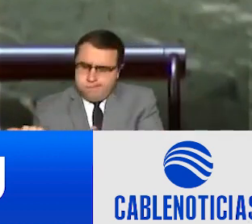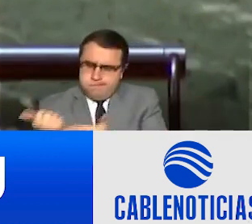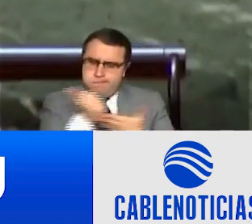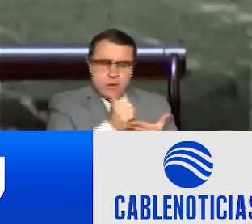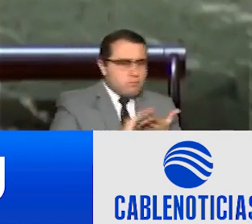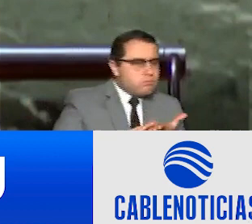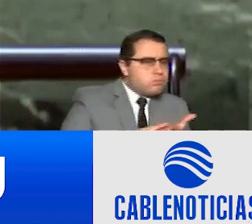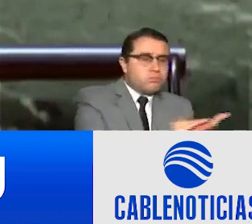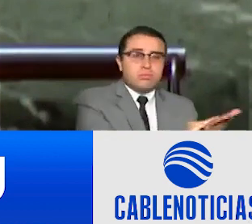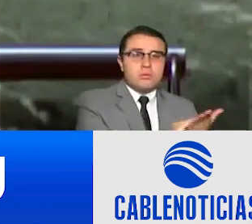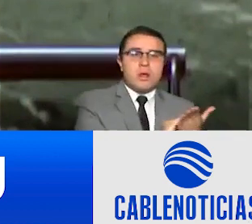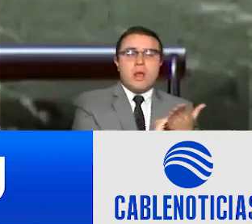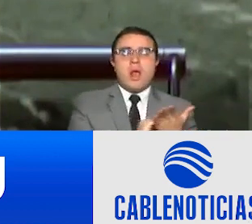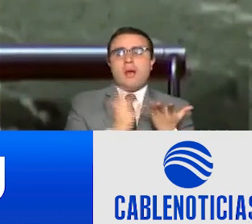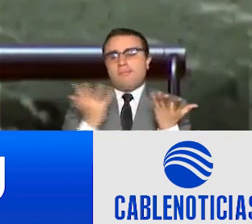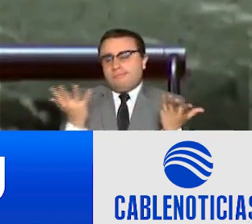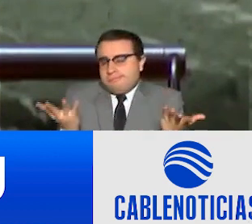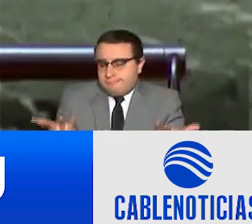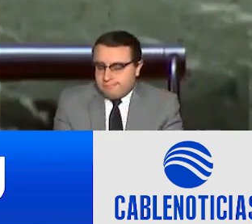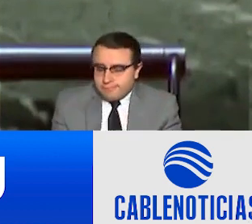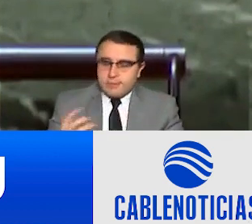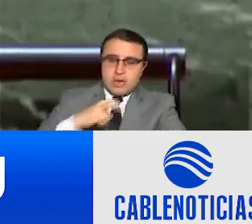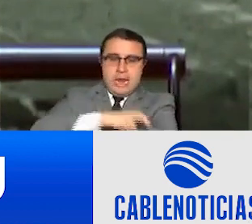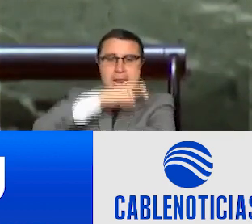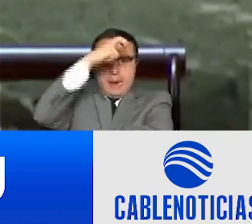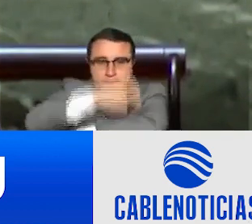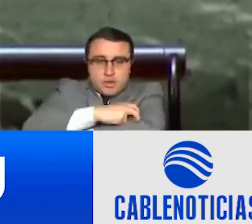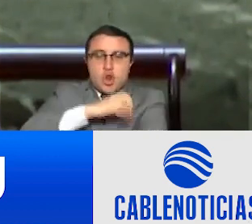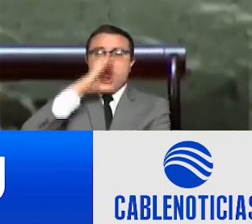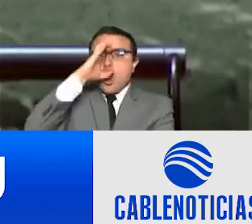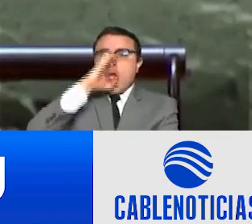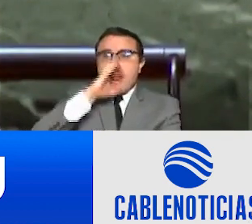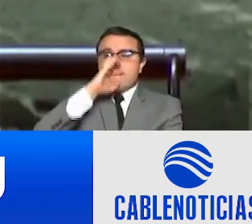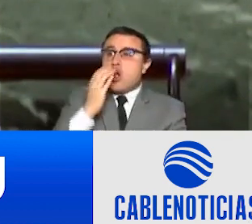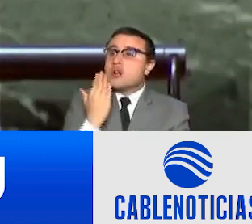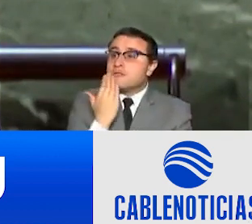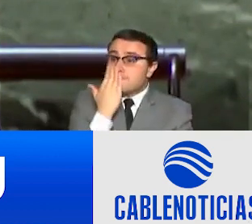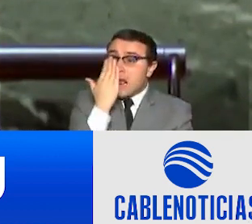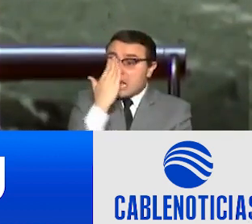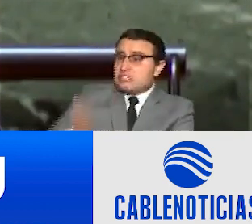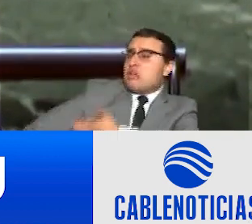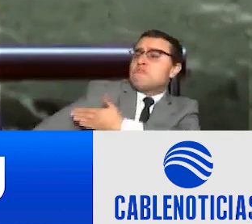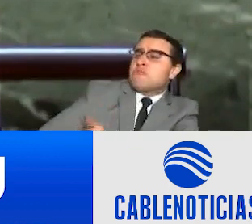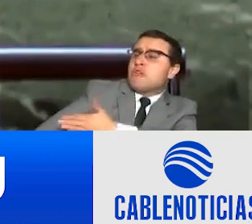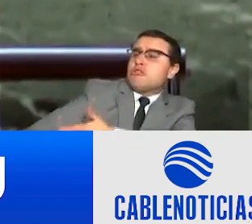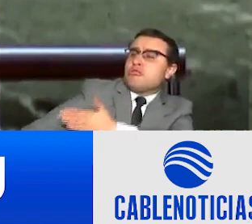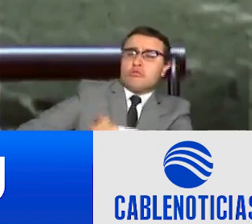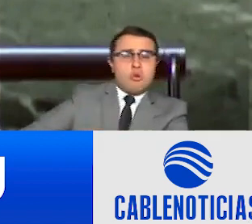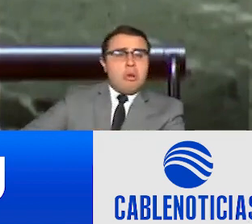de extraer el petróleo, el carbón y el gas. En mi opinión,